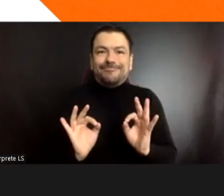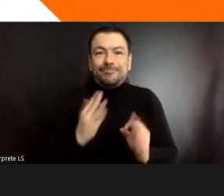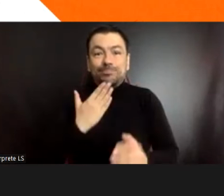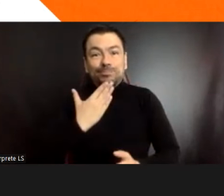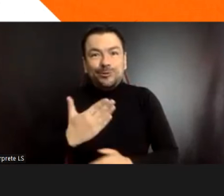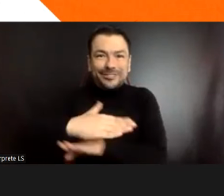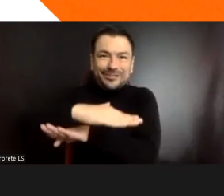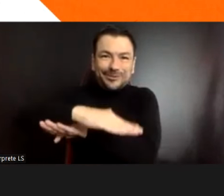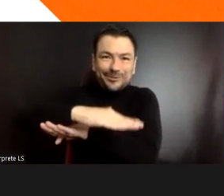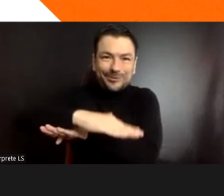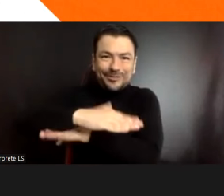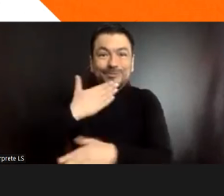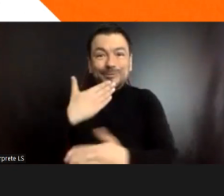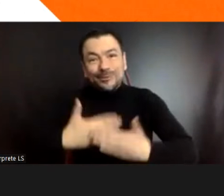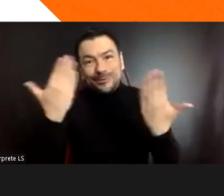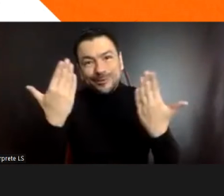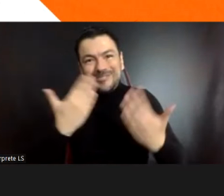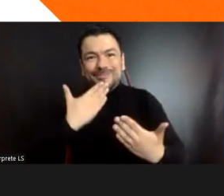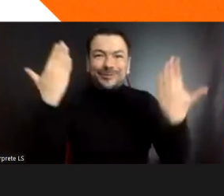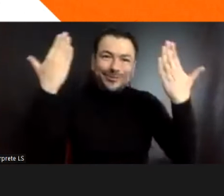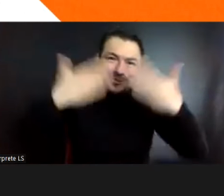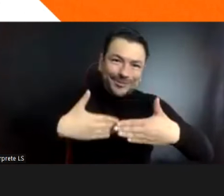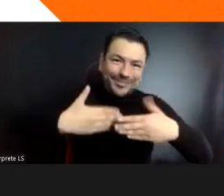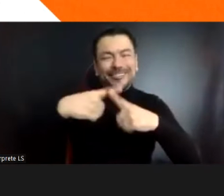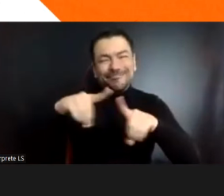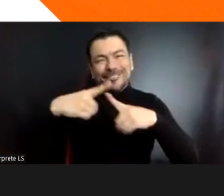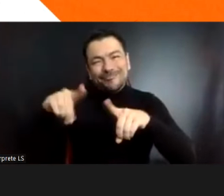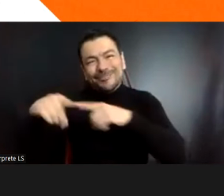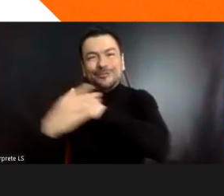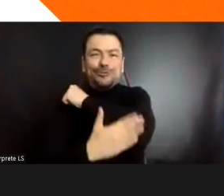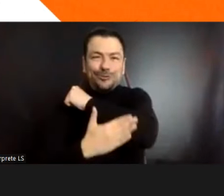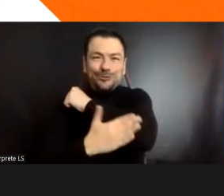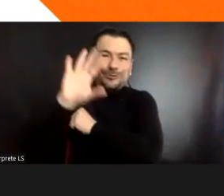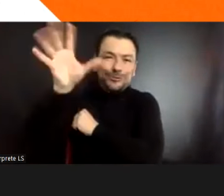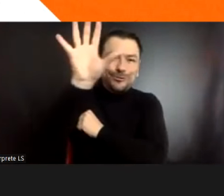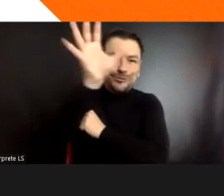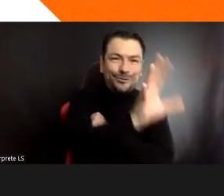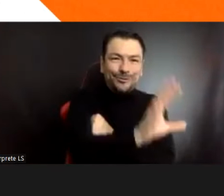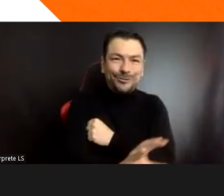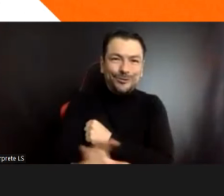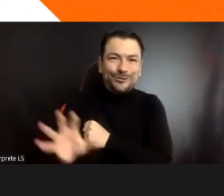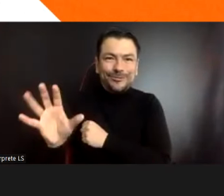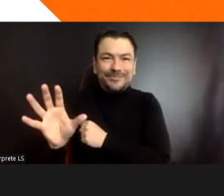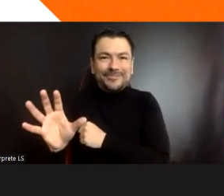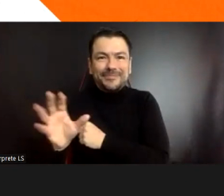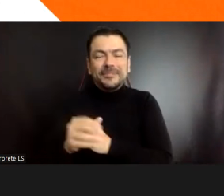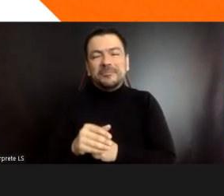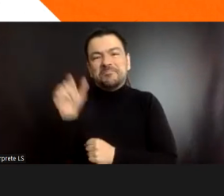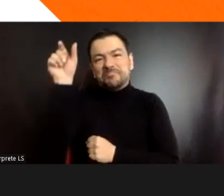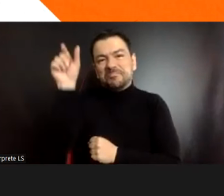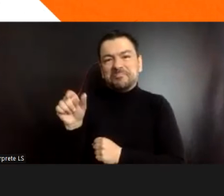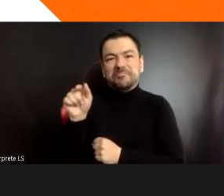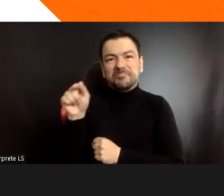distintos países y una cálida bienvenida a todos. Yo soy Alex de Marco Camacho y estoy en